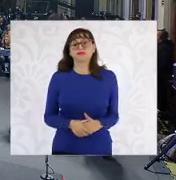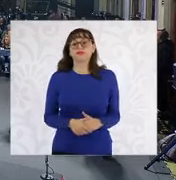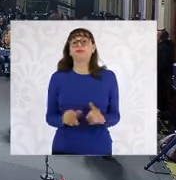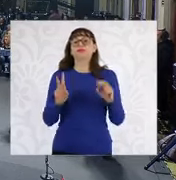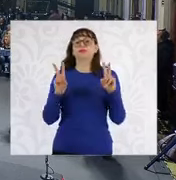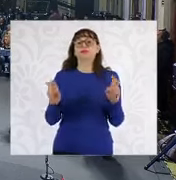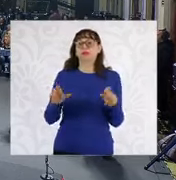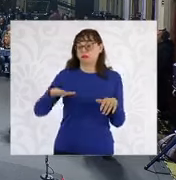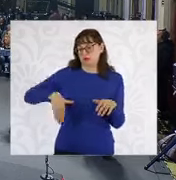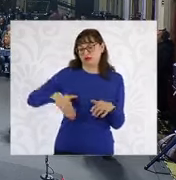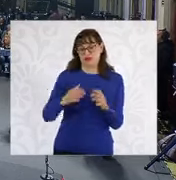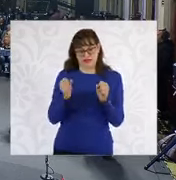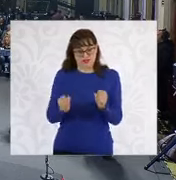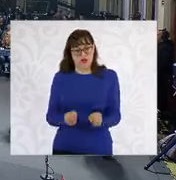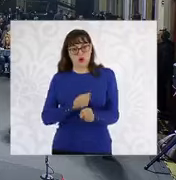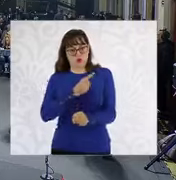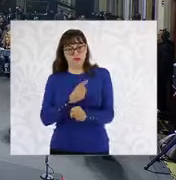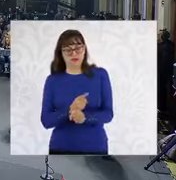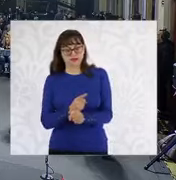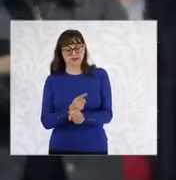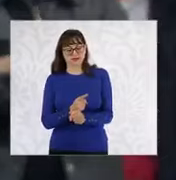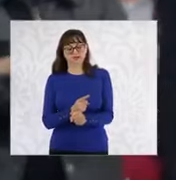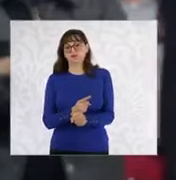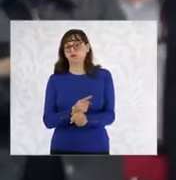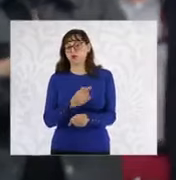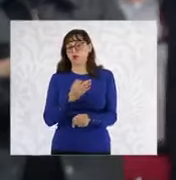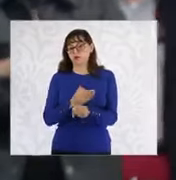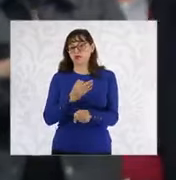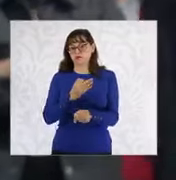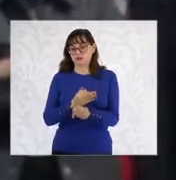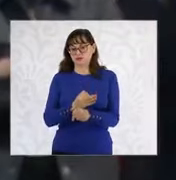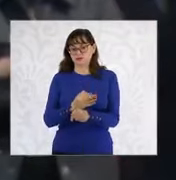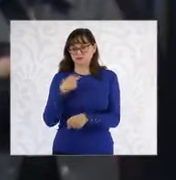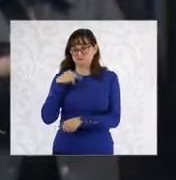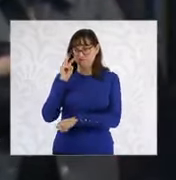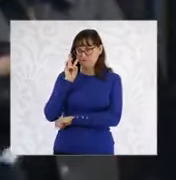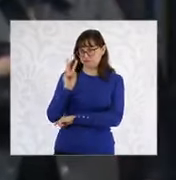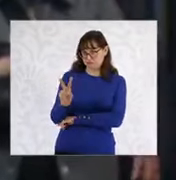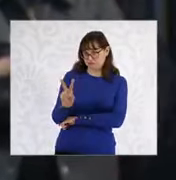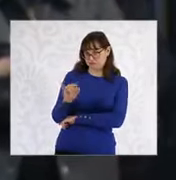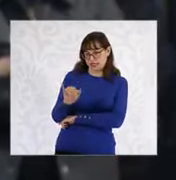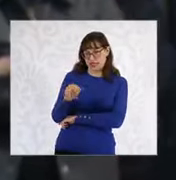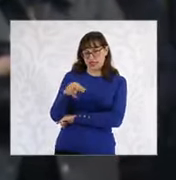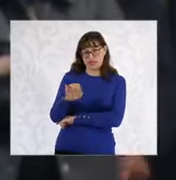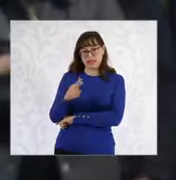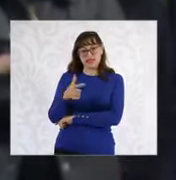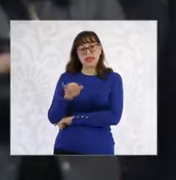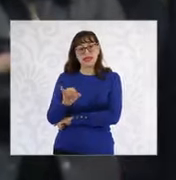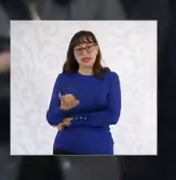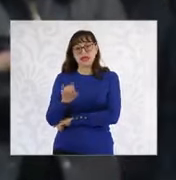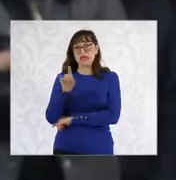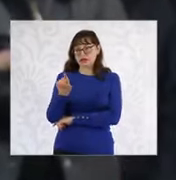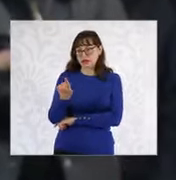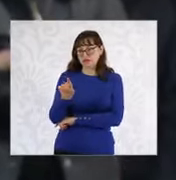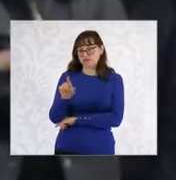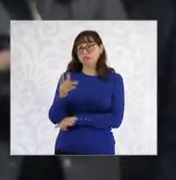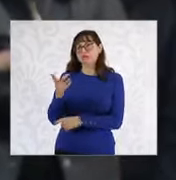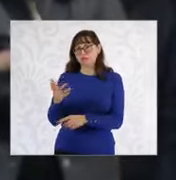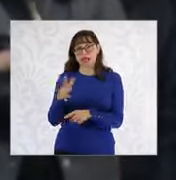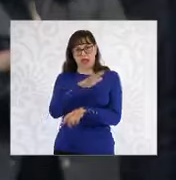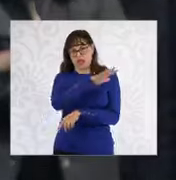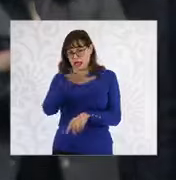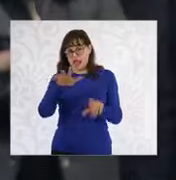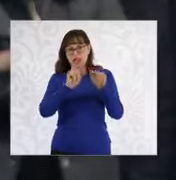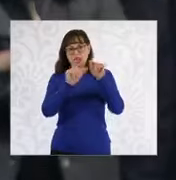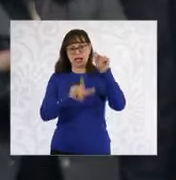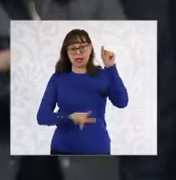seguridad, hace rato se mencionaba una encuesta del INEGI. En esta encuesta, lamentablemente, Tapachula, Chiapas,